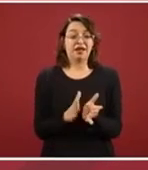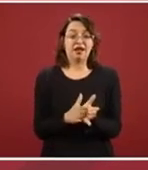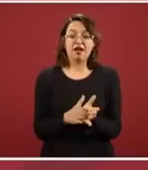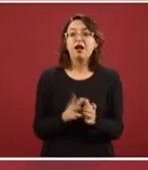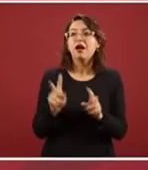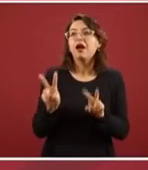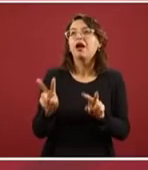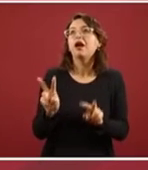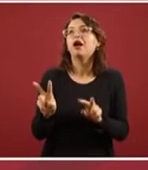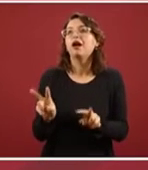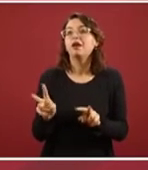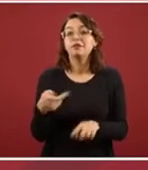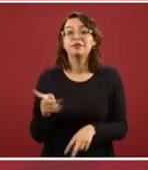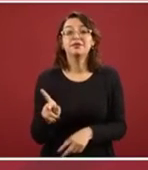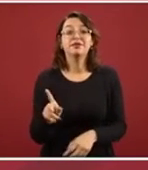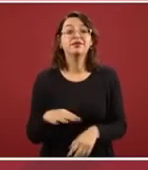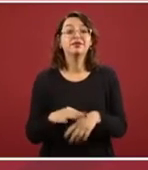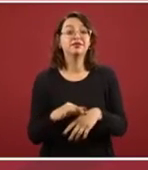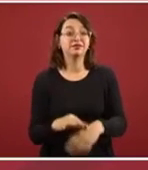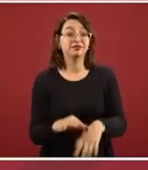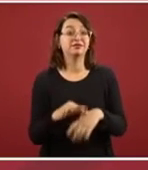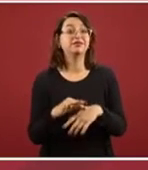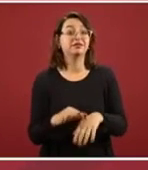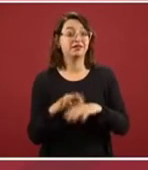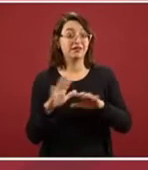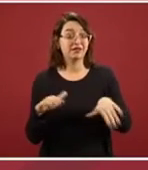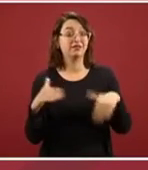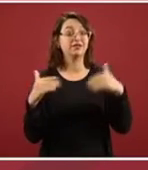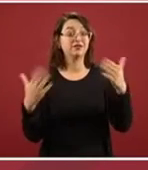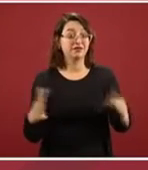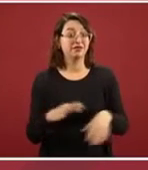casos sucedía